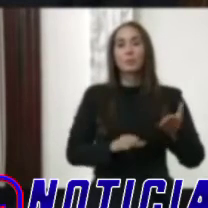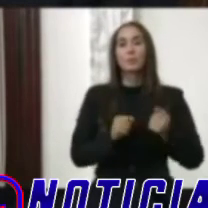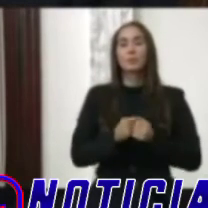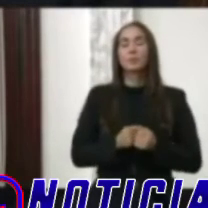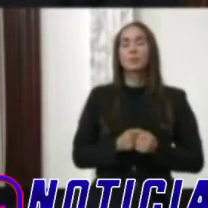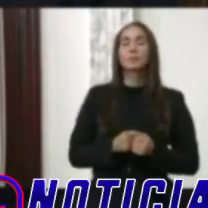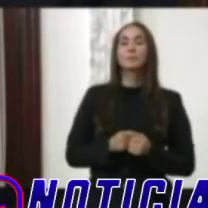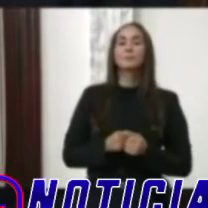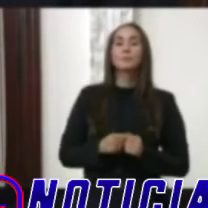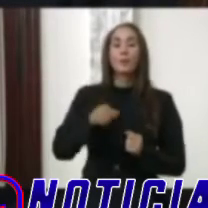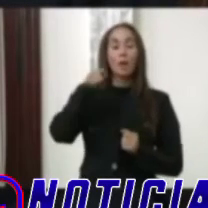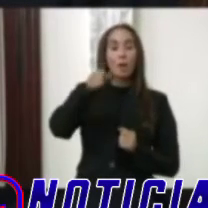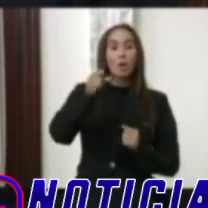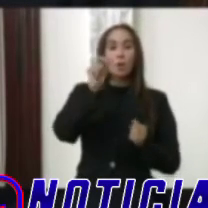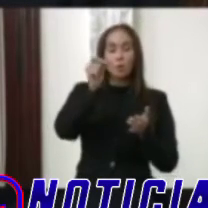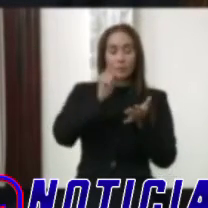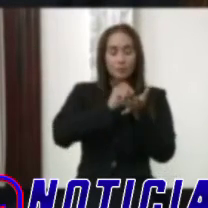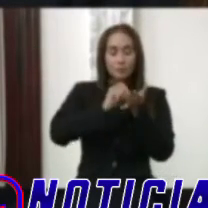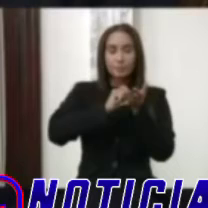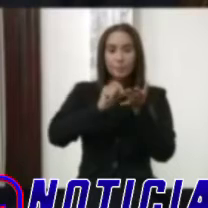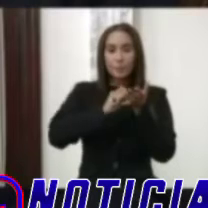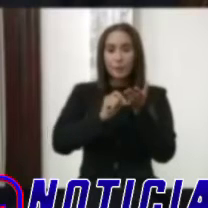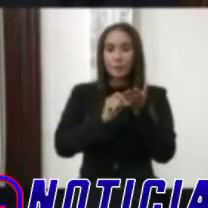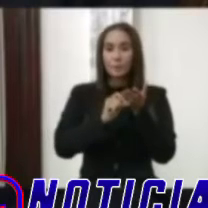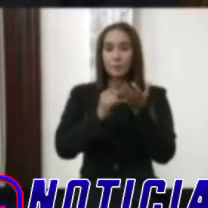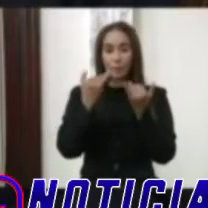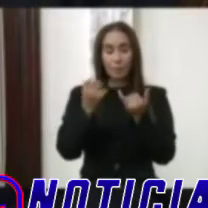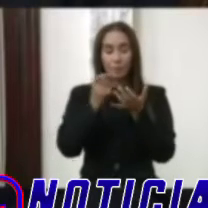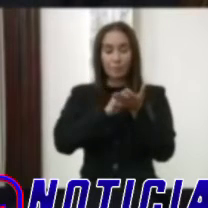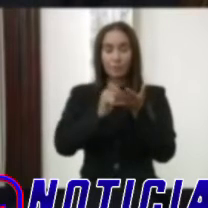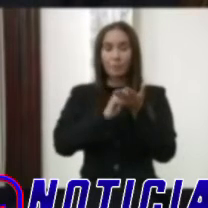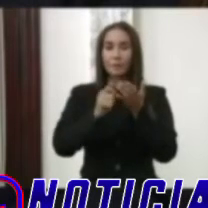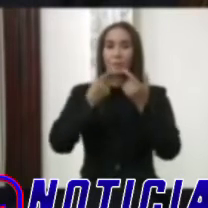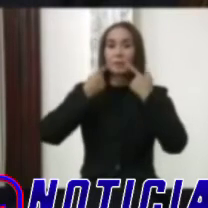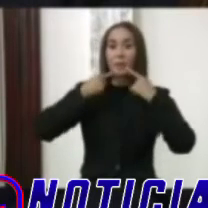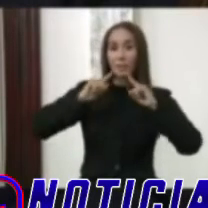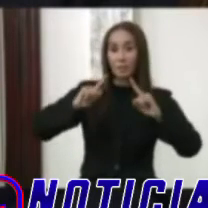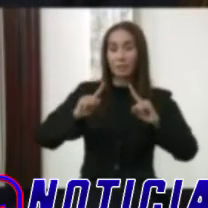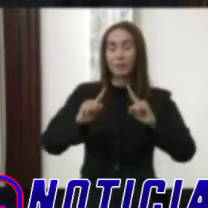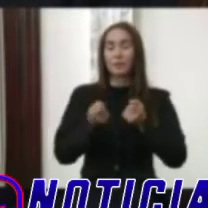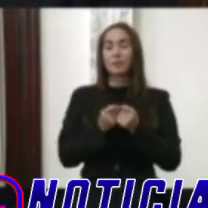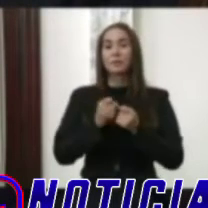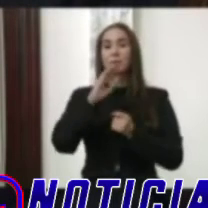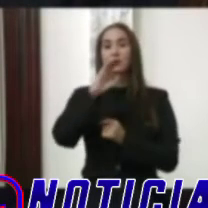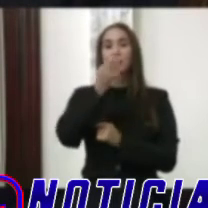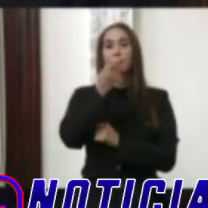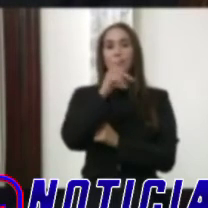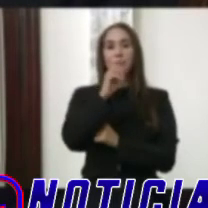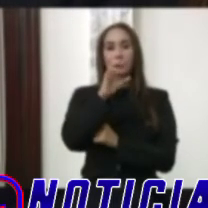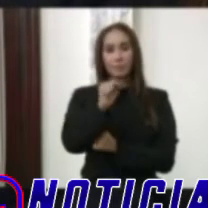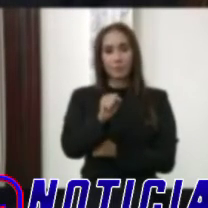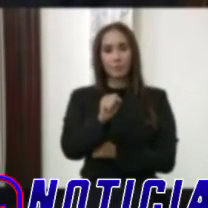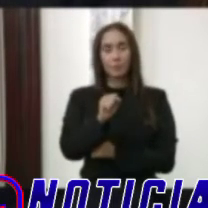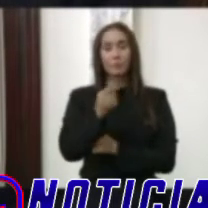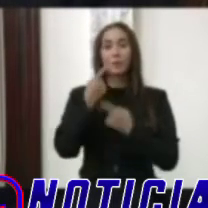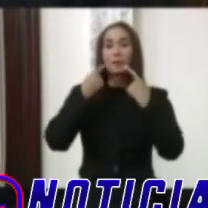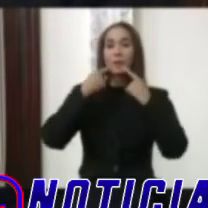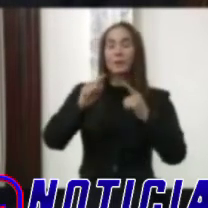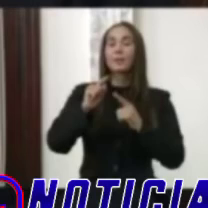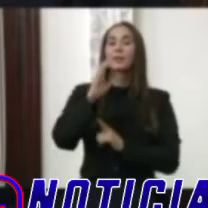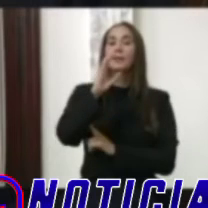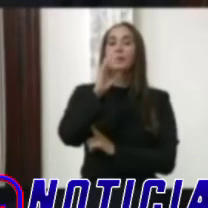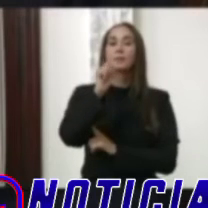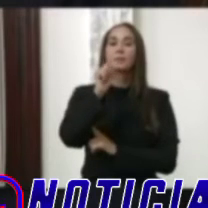con estos lápices daremos firma a esta declaración de Chapultepec y declaración de Salta.